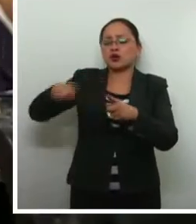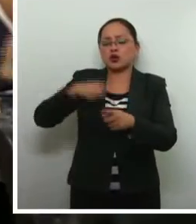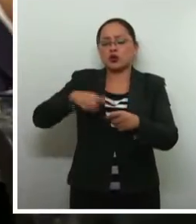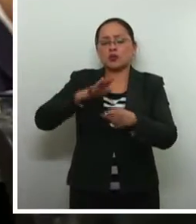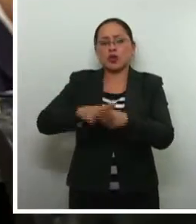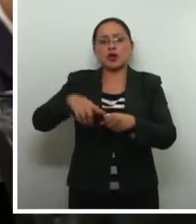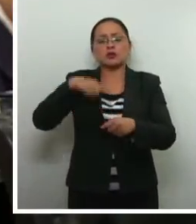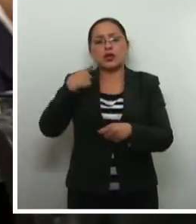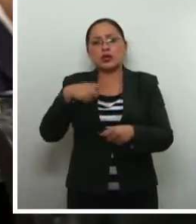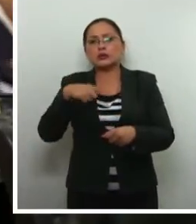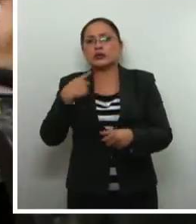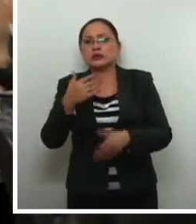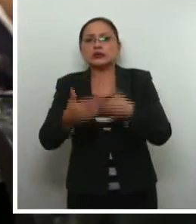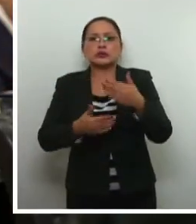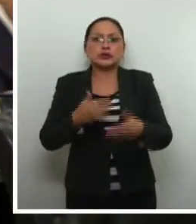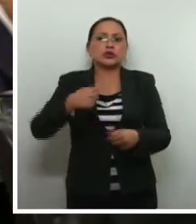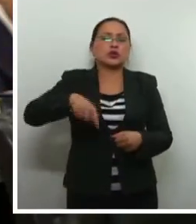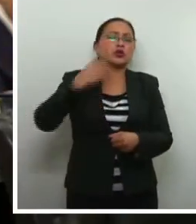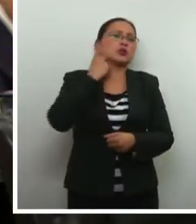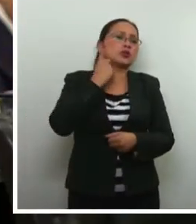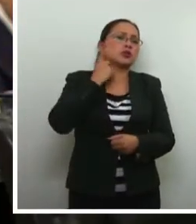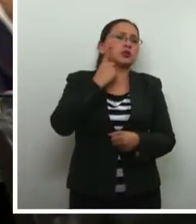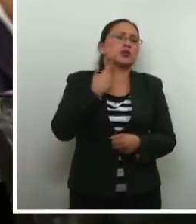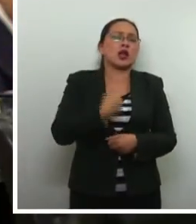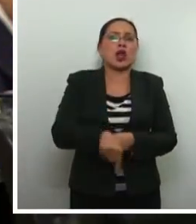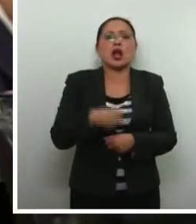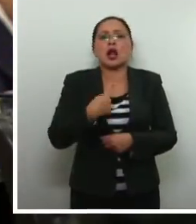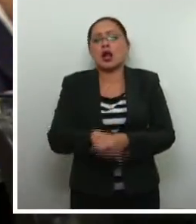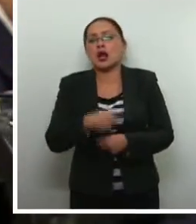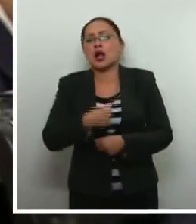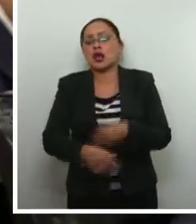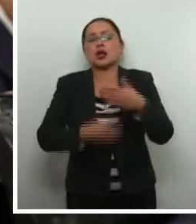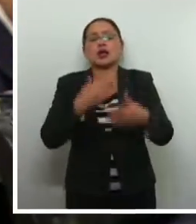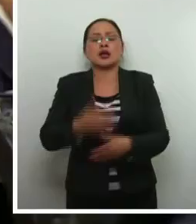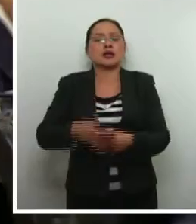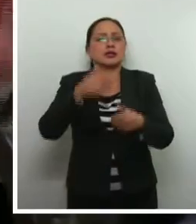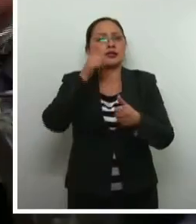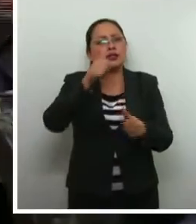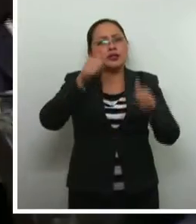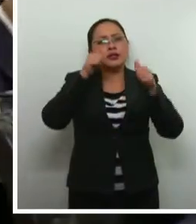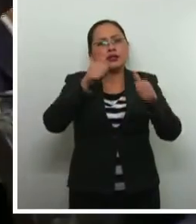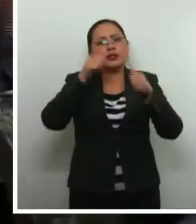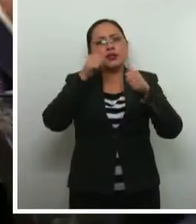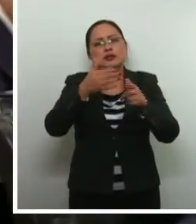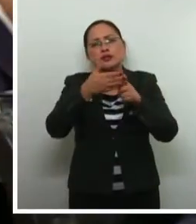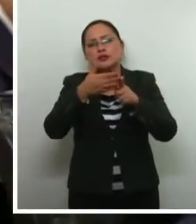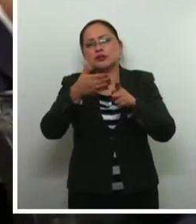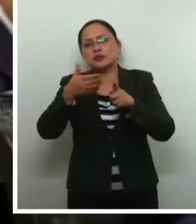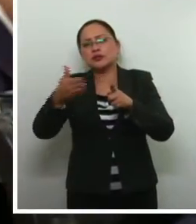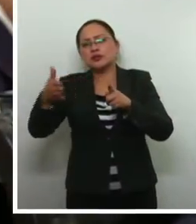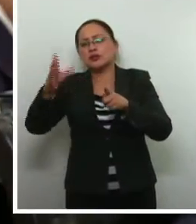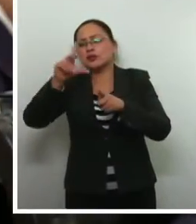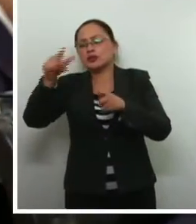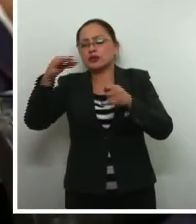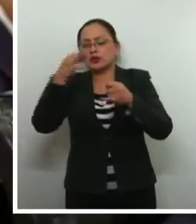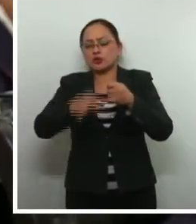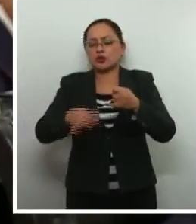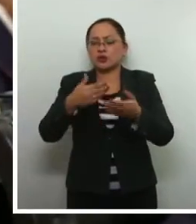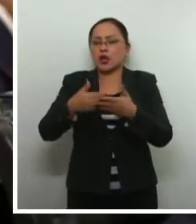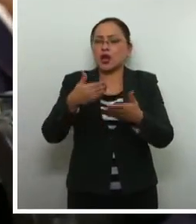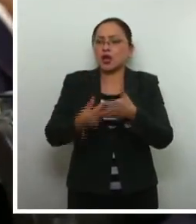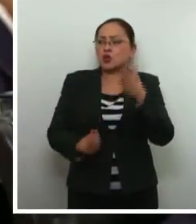aquí los constituyentes escuchando reservas que al final nos encontramos con la